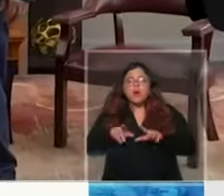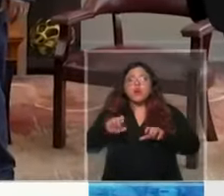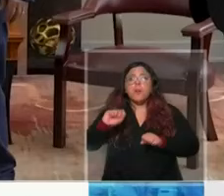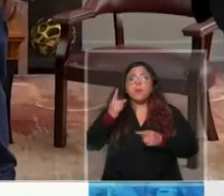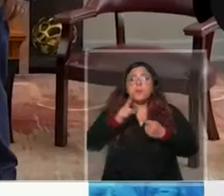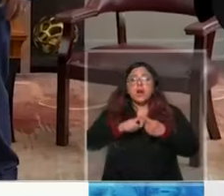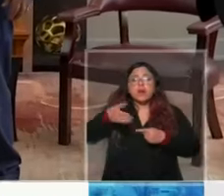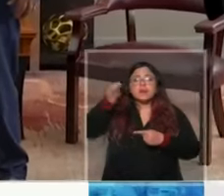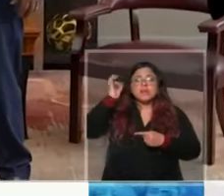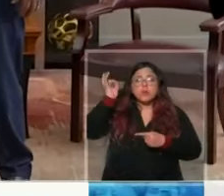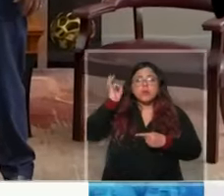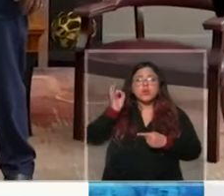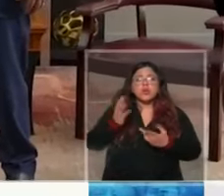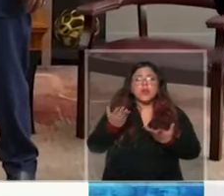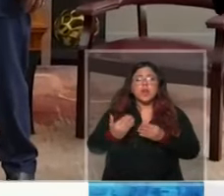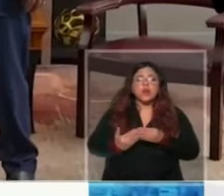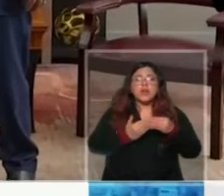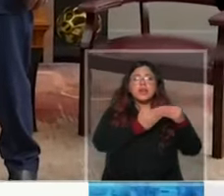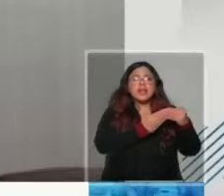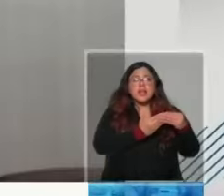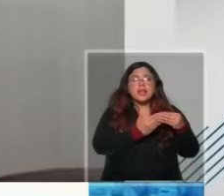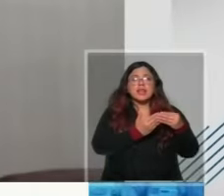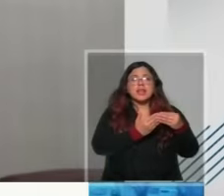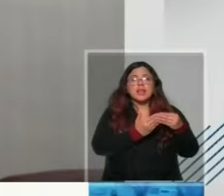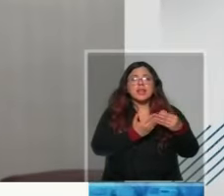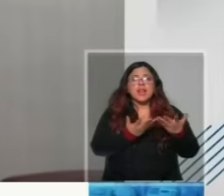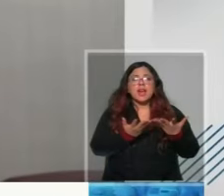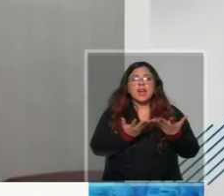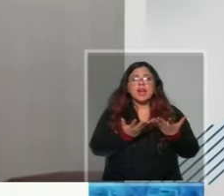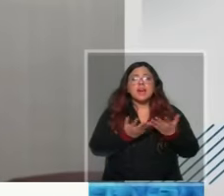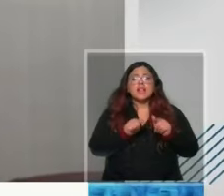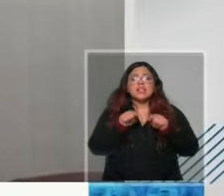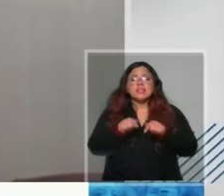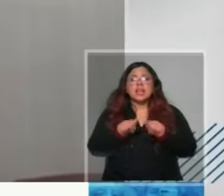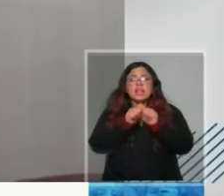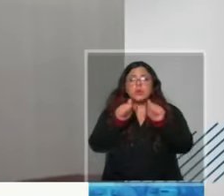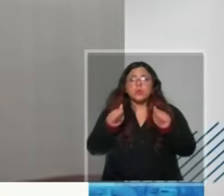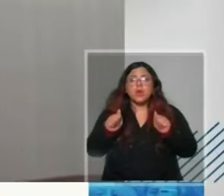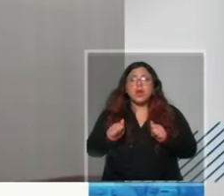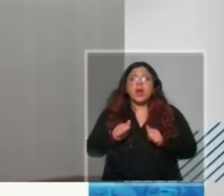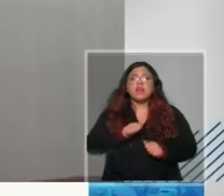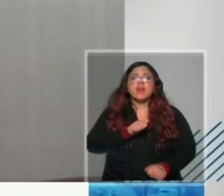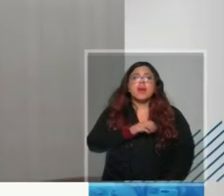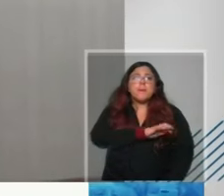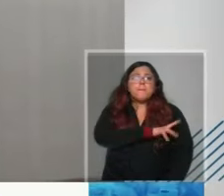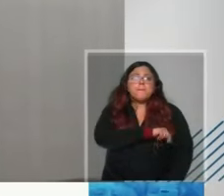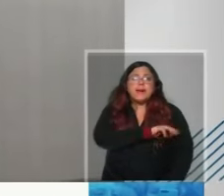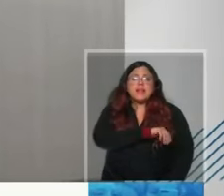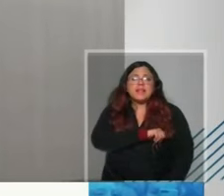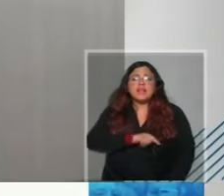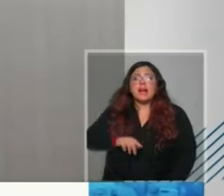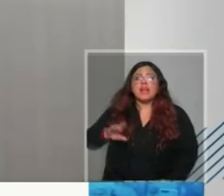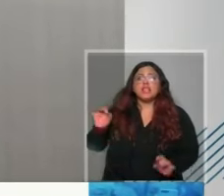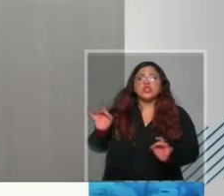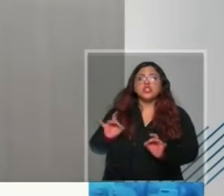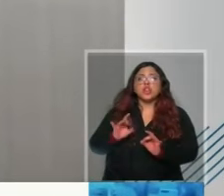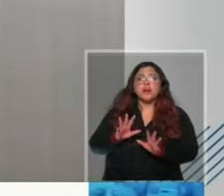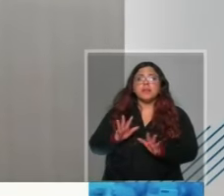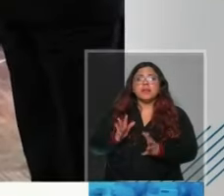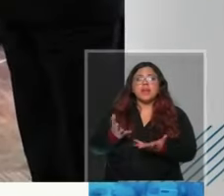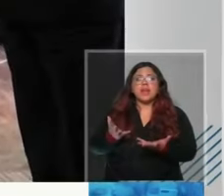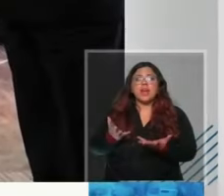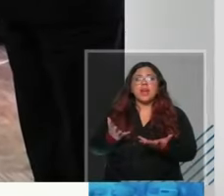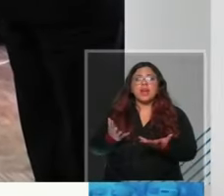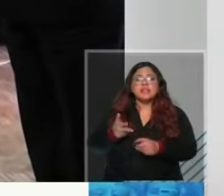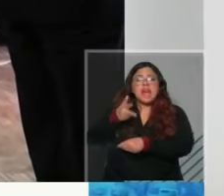bilateral con el líder de la autoridad palestina, Mahmoud Abbas. Una reunión privada a la que la prensa no tuvo acceso, solo ingresaron las cámaras de ambos